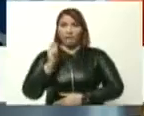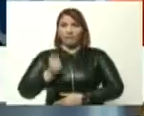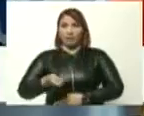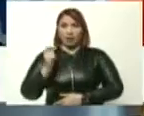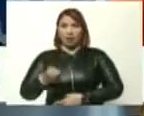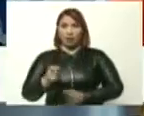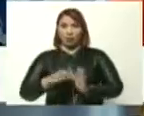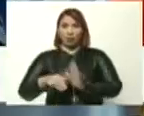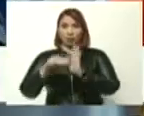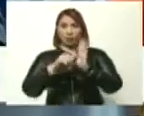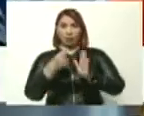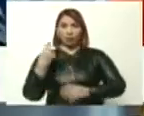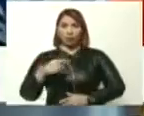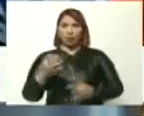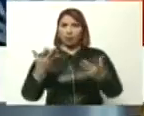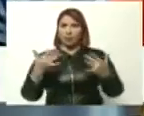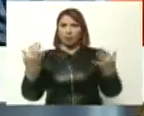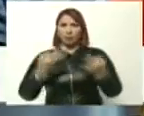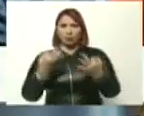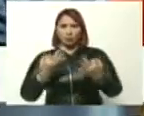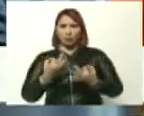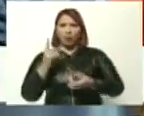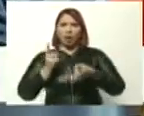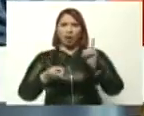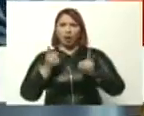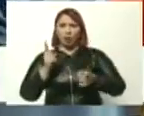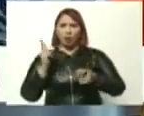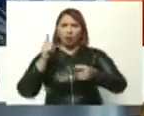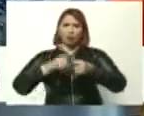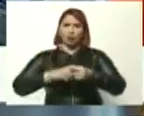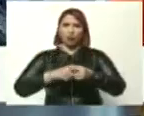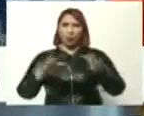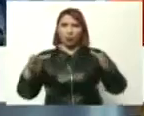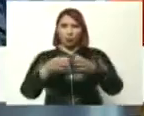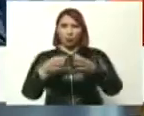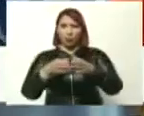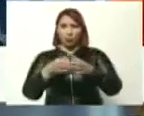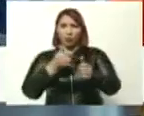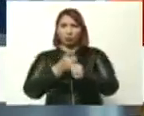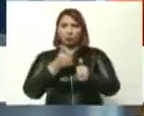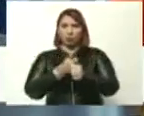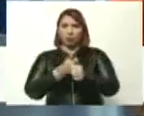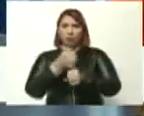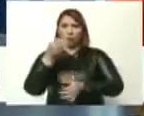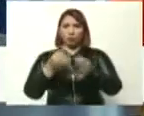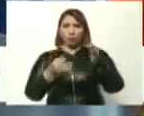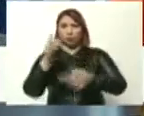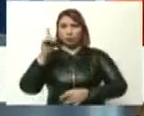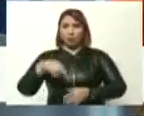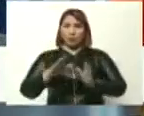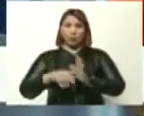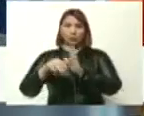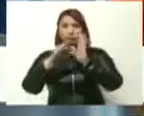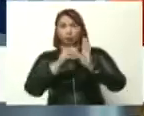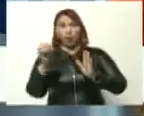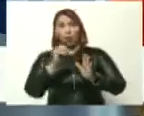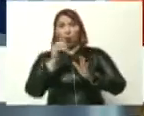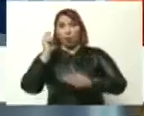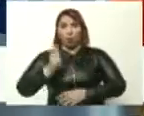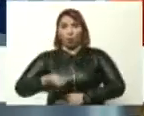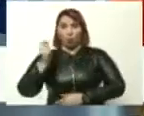mano de seguro algún miembro de un órgano auxiliar de justicia también corrupto o un juez corrupto